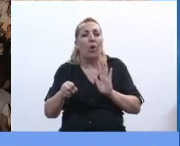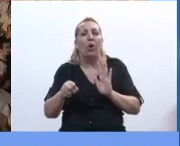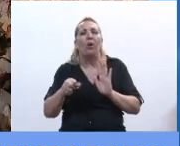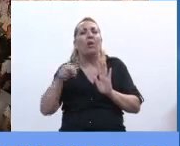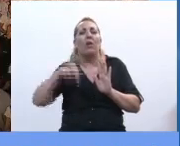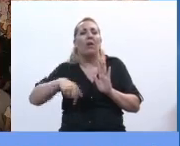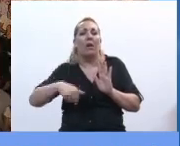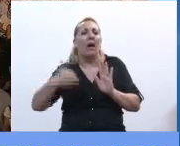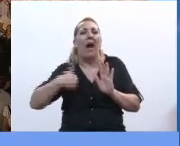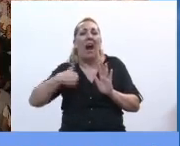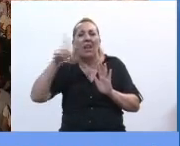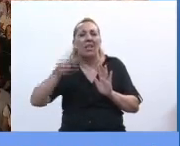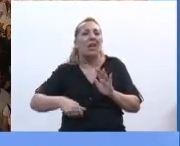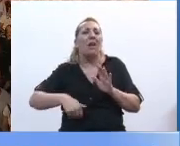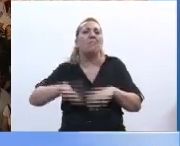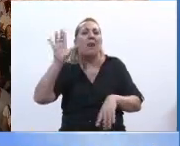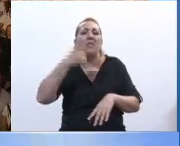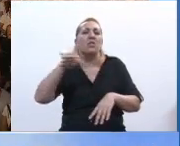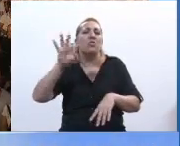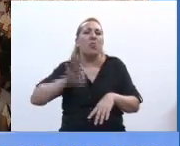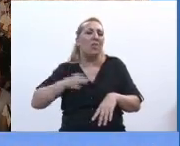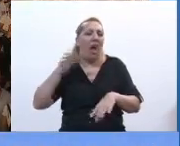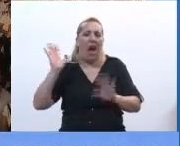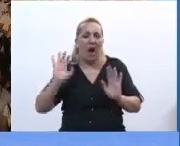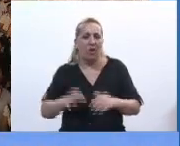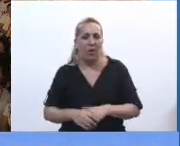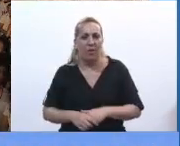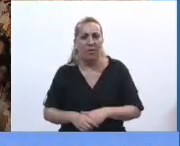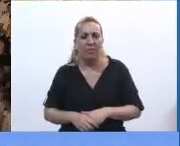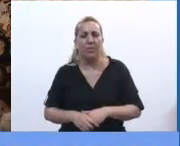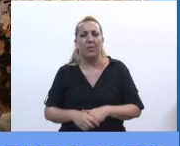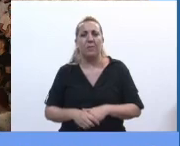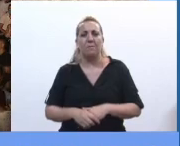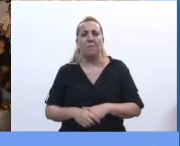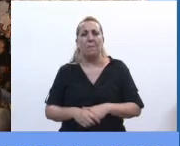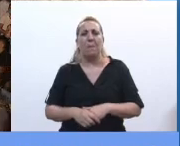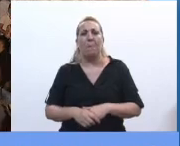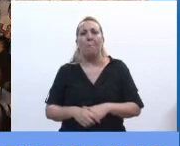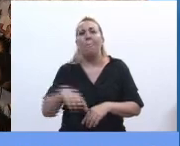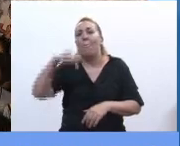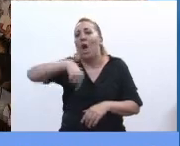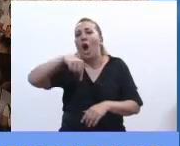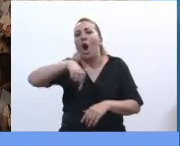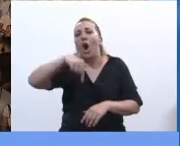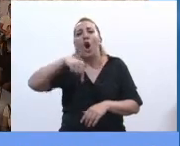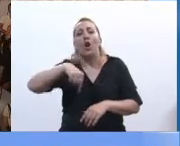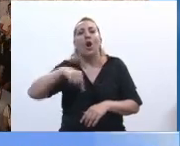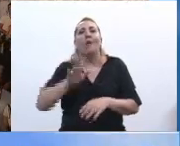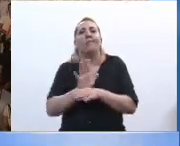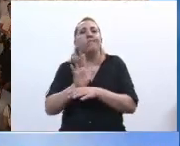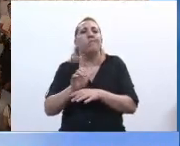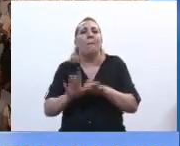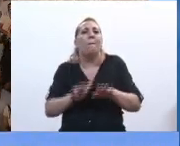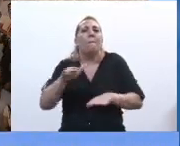más de un siglo y medio casi más dulce es decir hoy se está dando uno de los pasos más